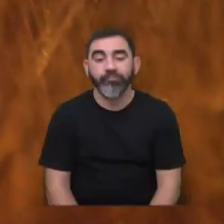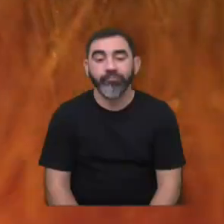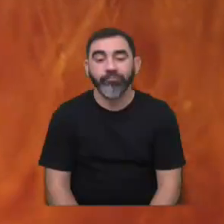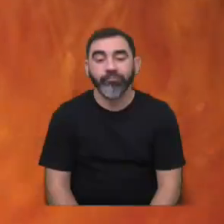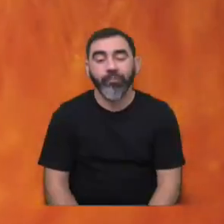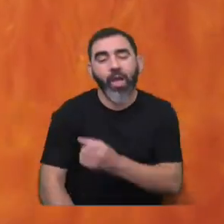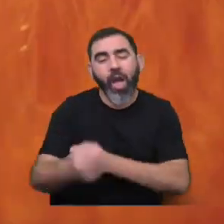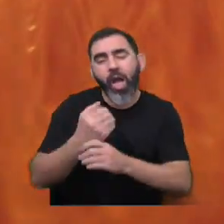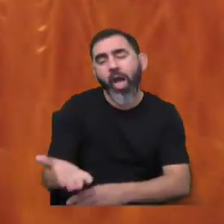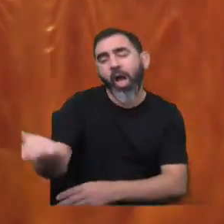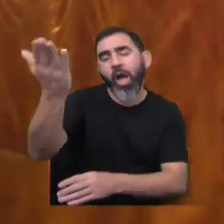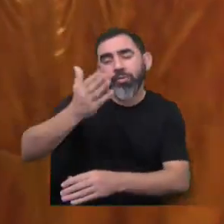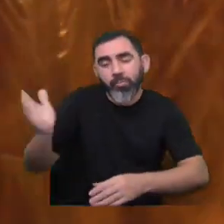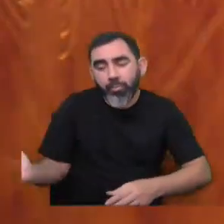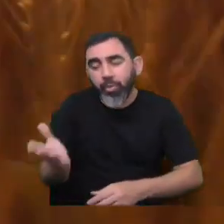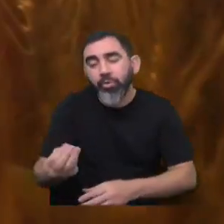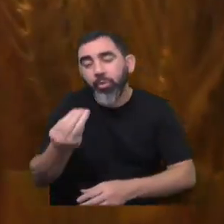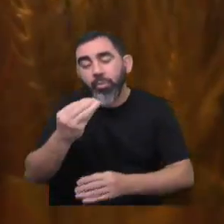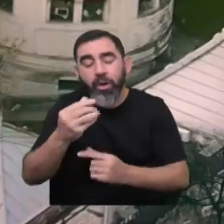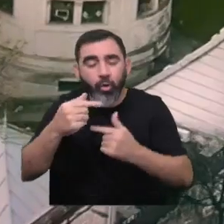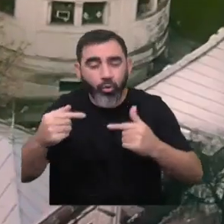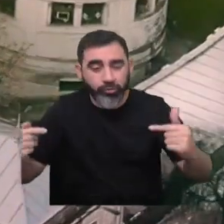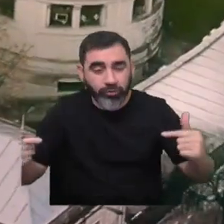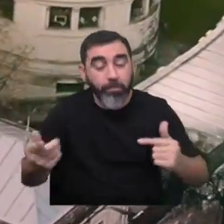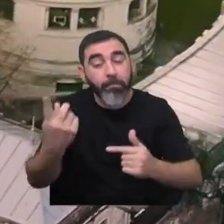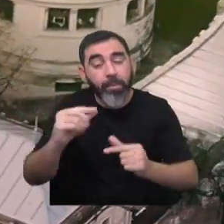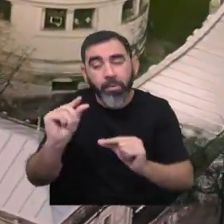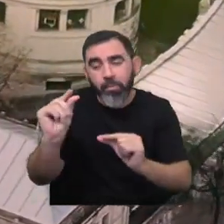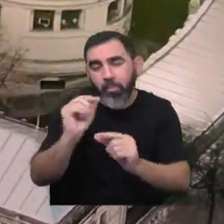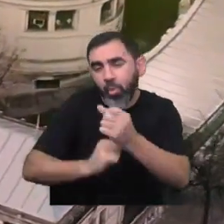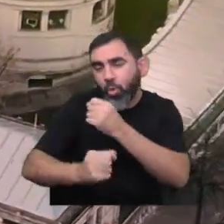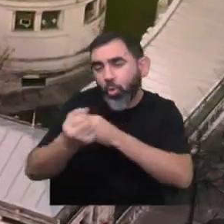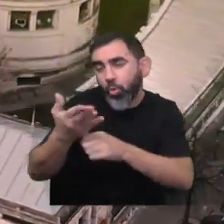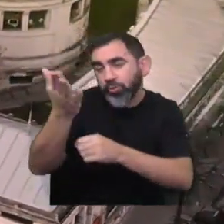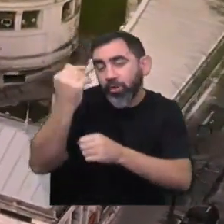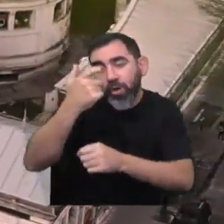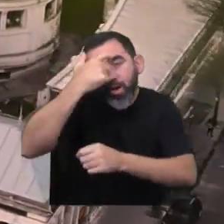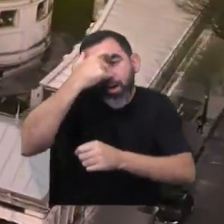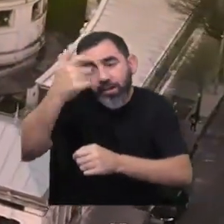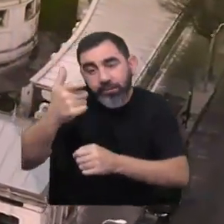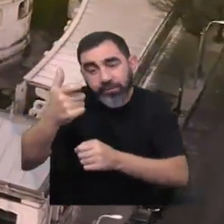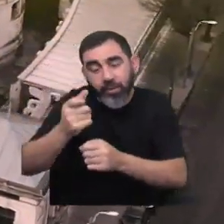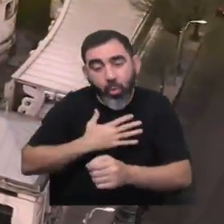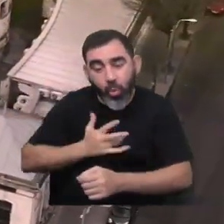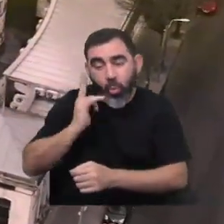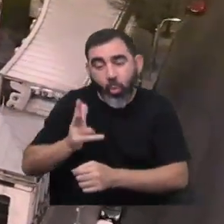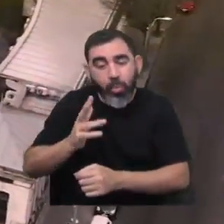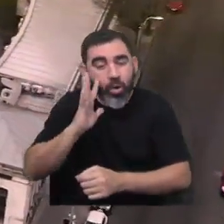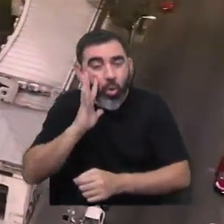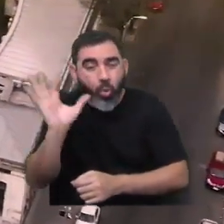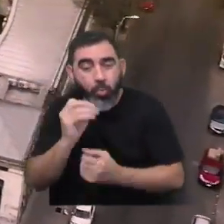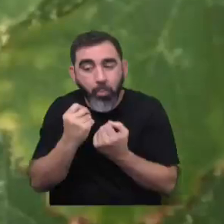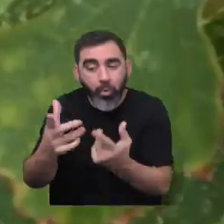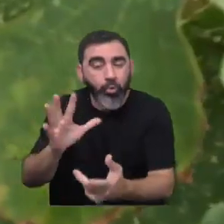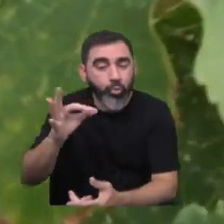Desde hace milenios producimos y consumimos alimentos, pero hace solo unas décadas que la ciencia ha puesto al ser humano ante una oportunidad